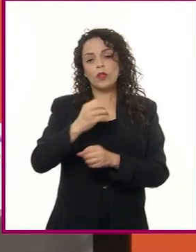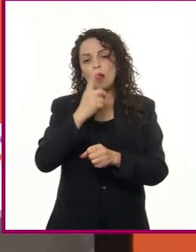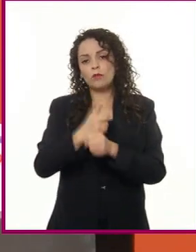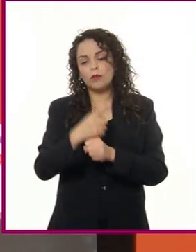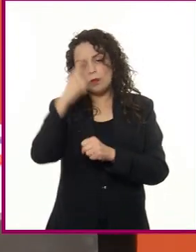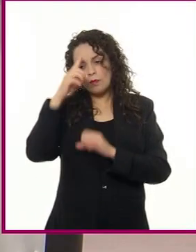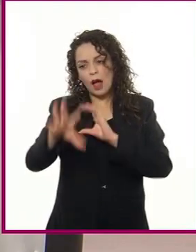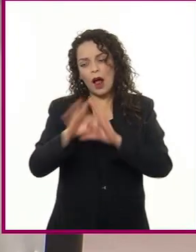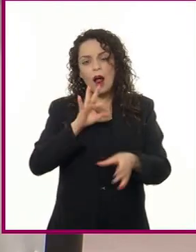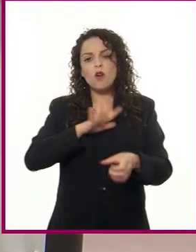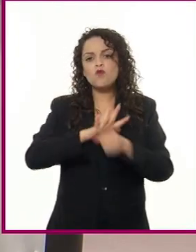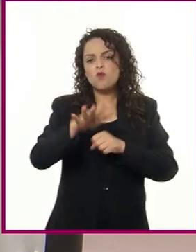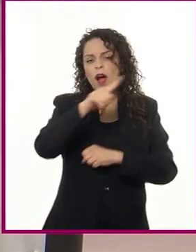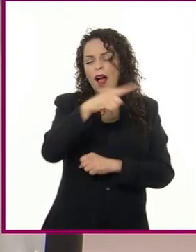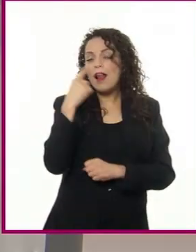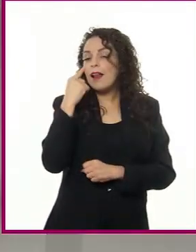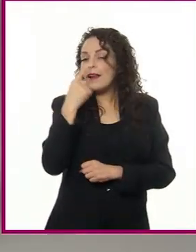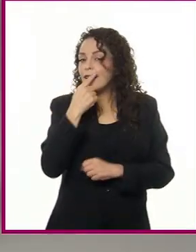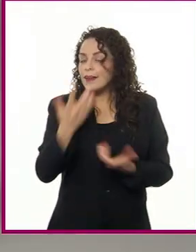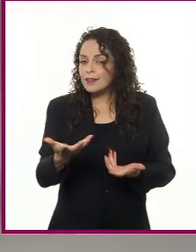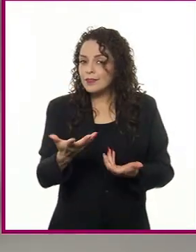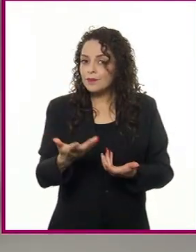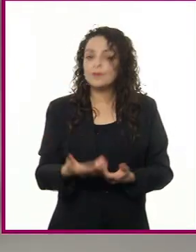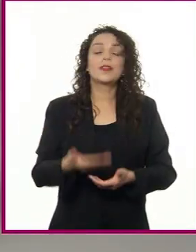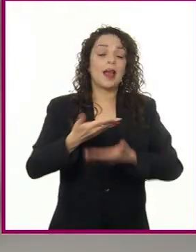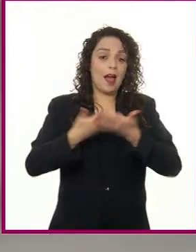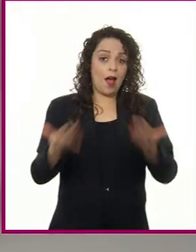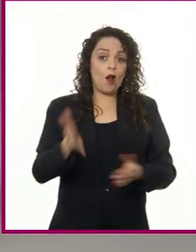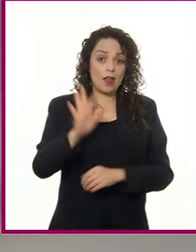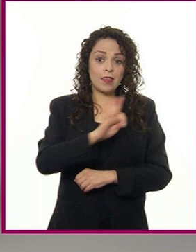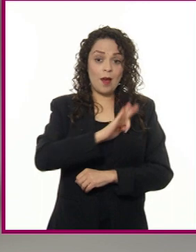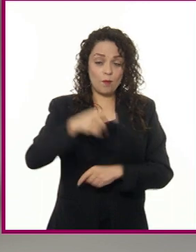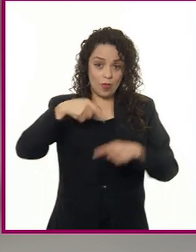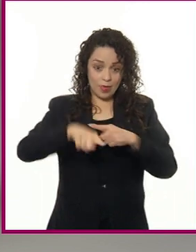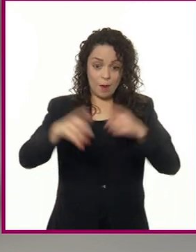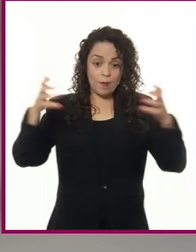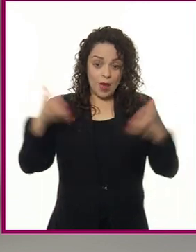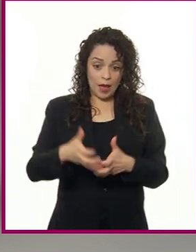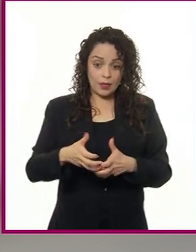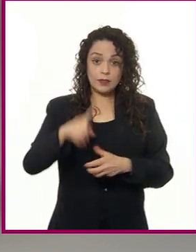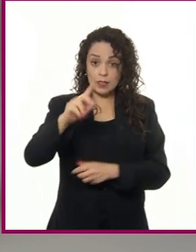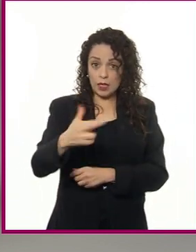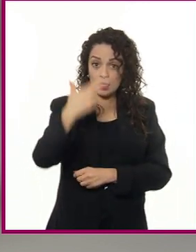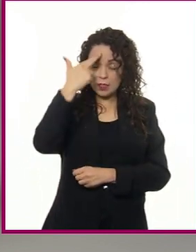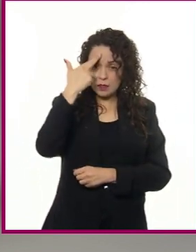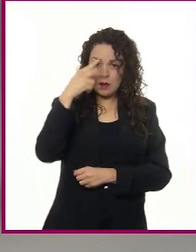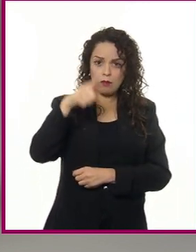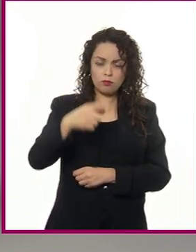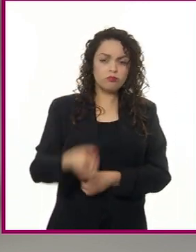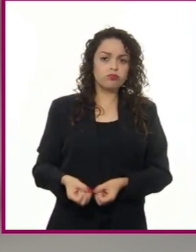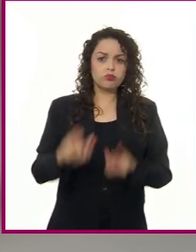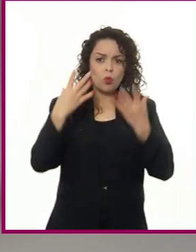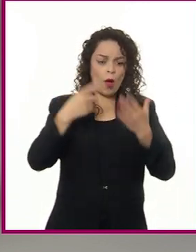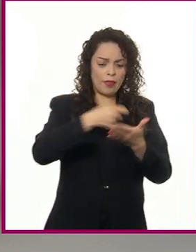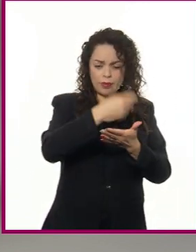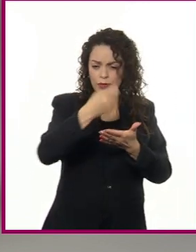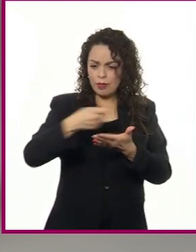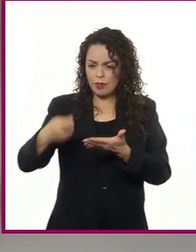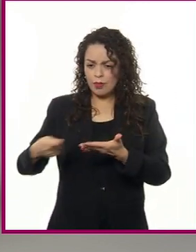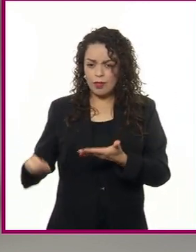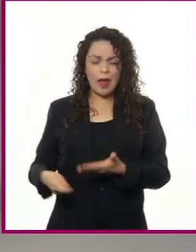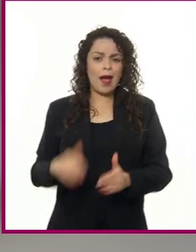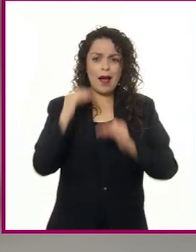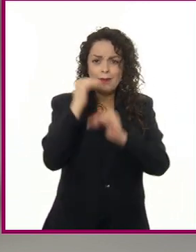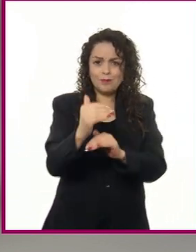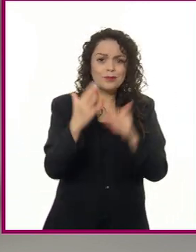así, pueden poner manos a la obra y recuerden, no se limiten en la cantidad de bocetos que hagan,